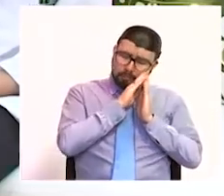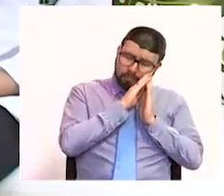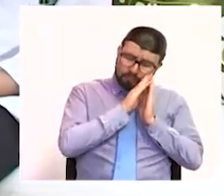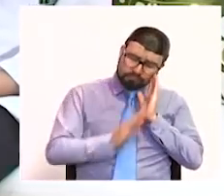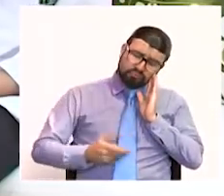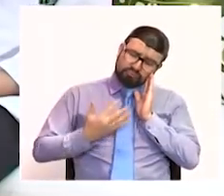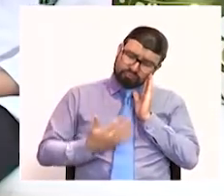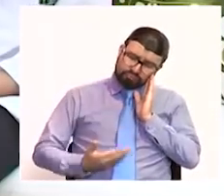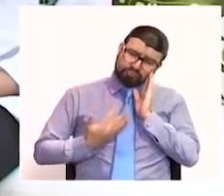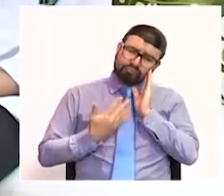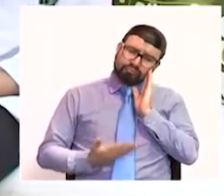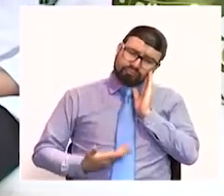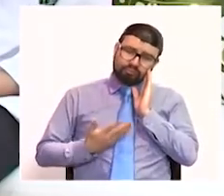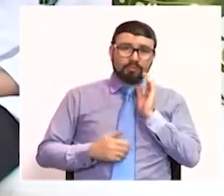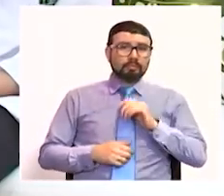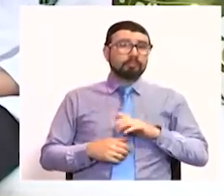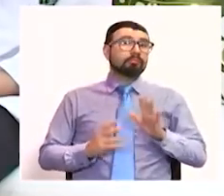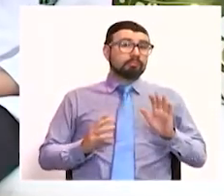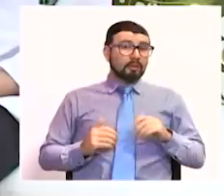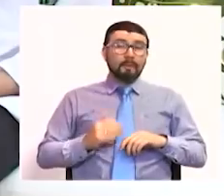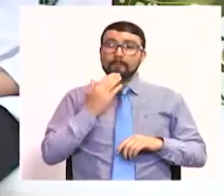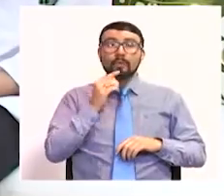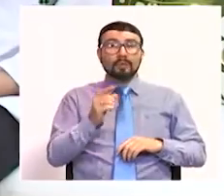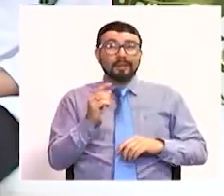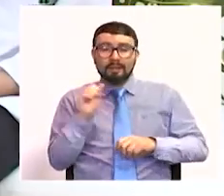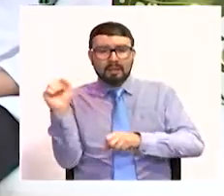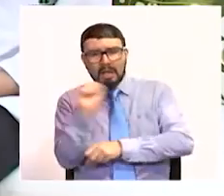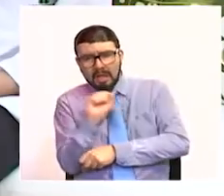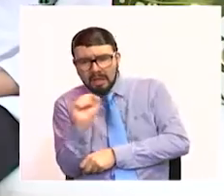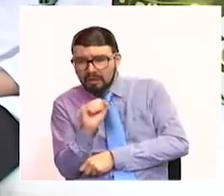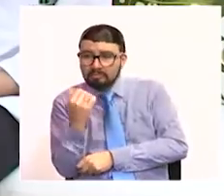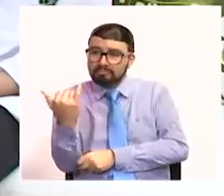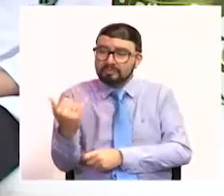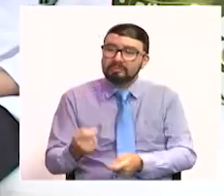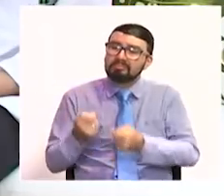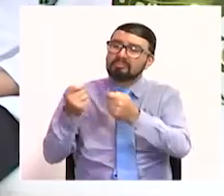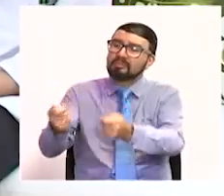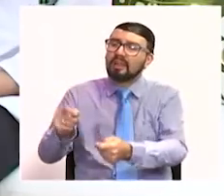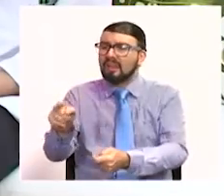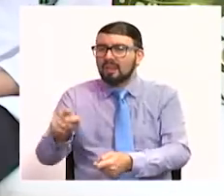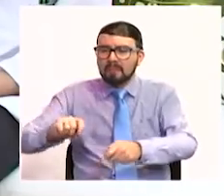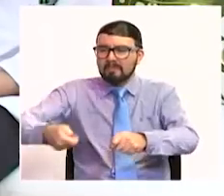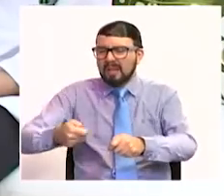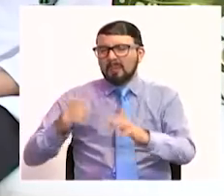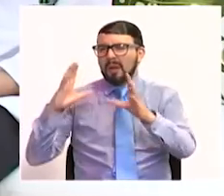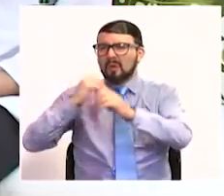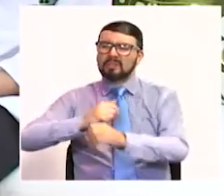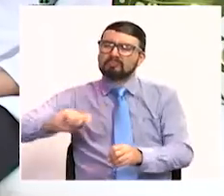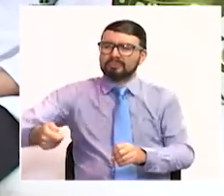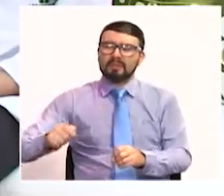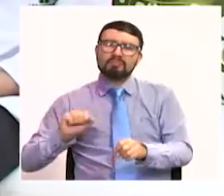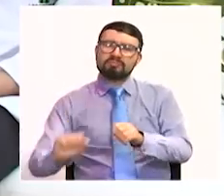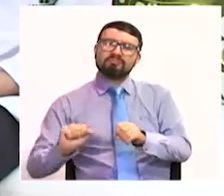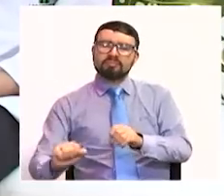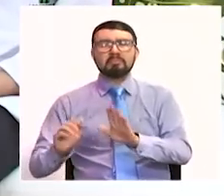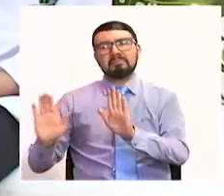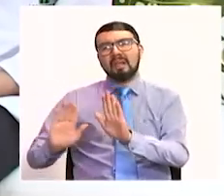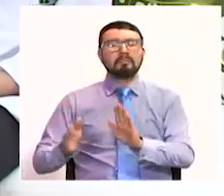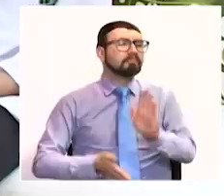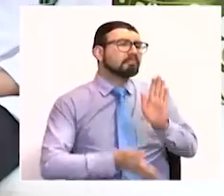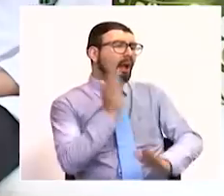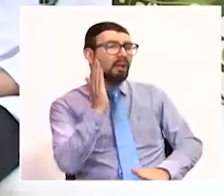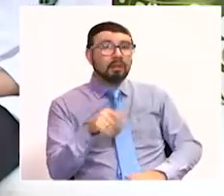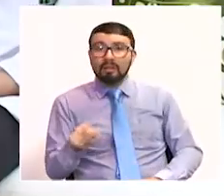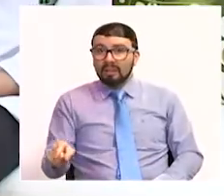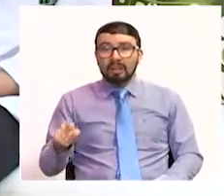noche en neutro. Al otro día, ¿qué será que no tengo energía? Me acosté lleno. La última comida debe ser una